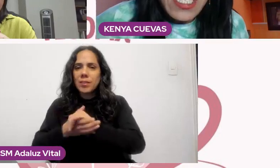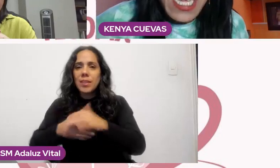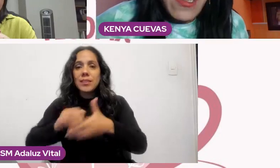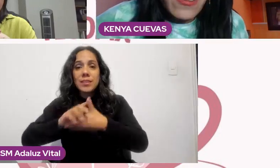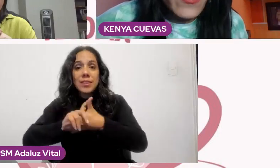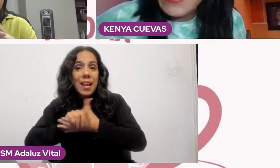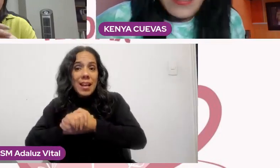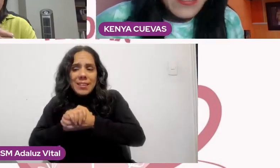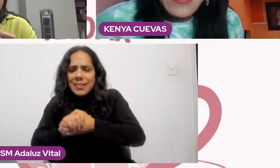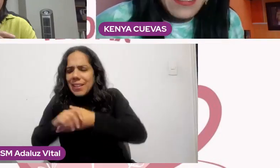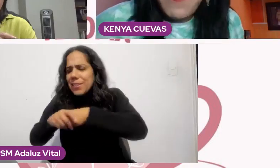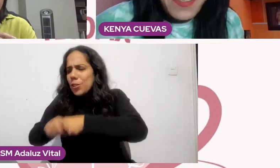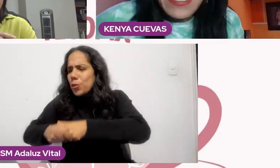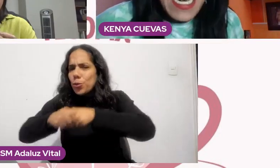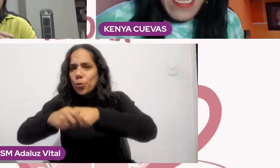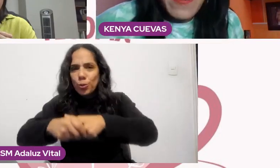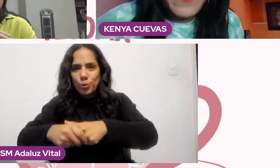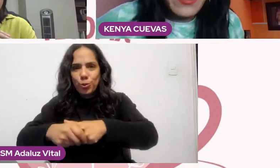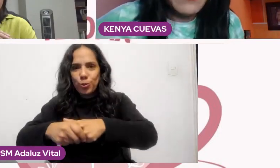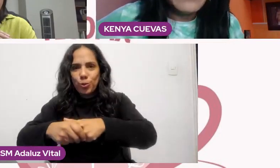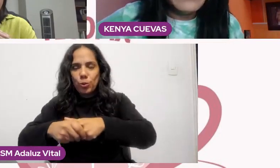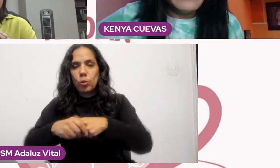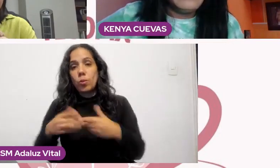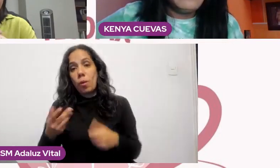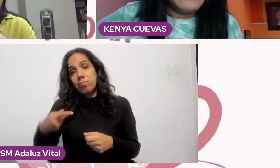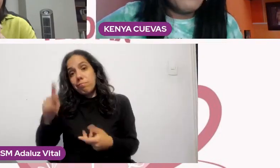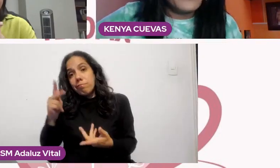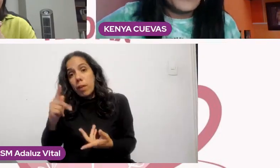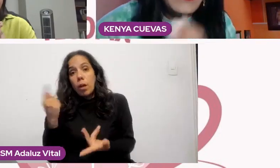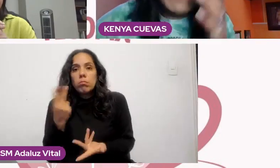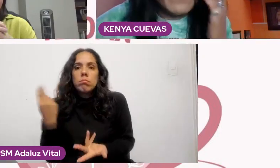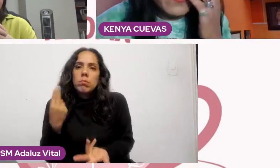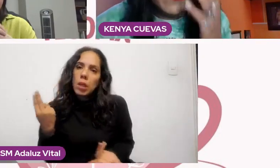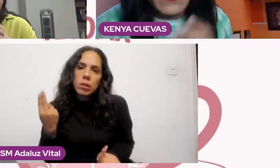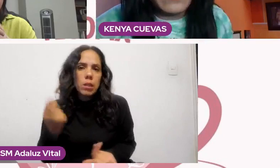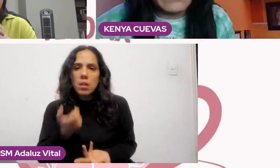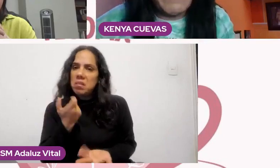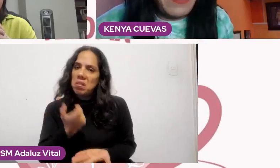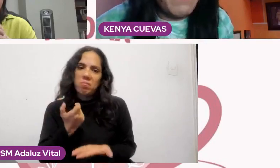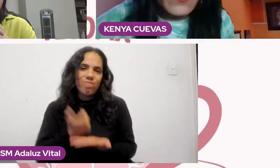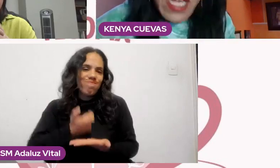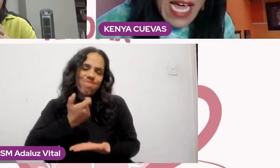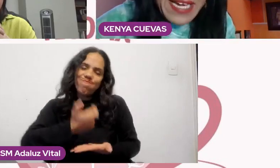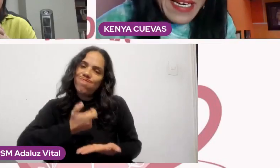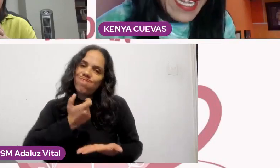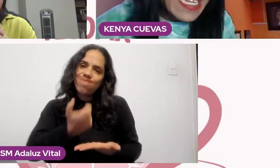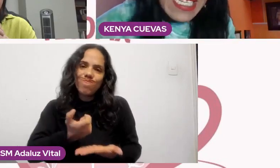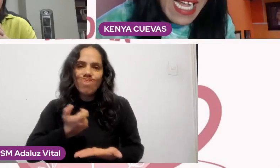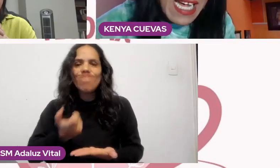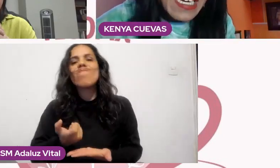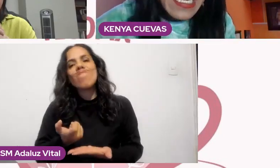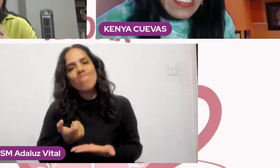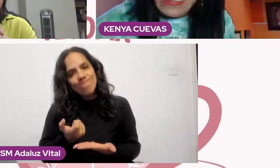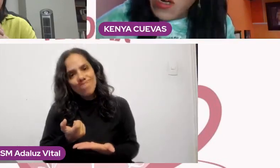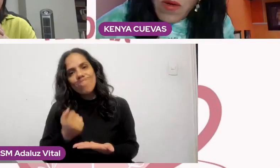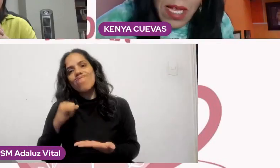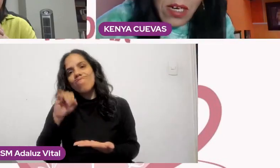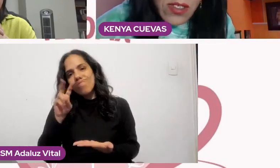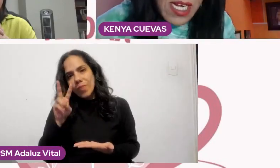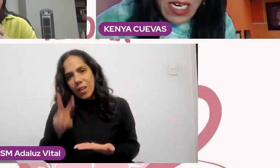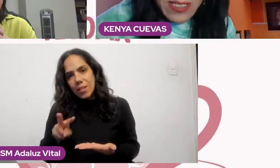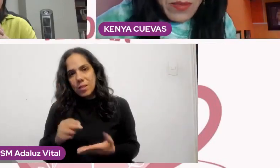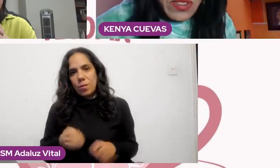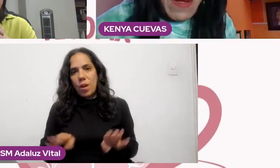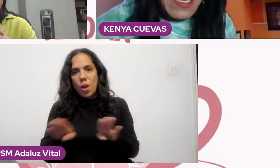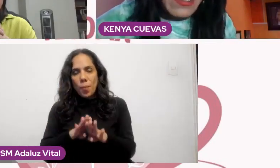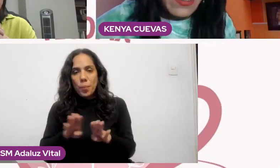uno de los estados. Lo que se necesita siempre es dinero, ¿no? Podríamos, ¿no? También buscar, legislar, que el gobierno